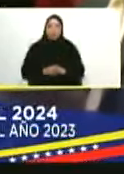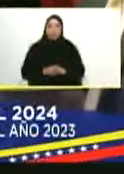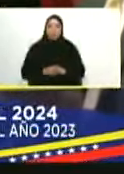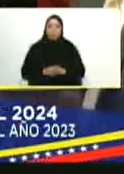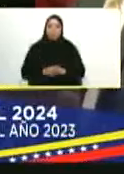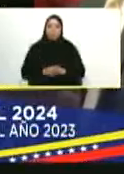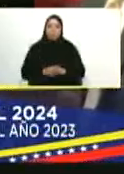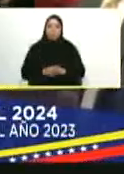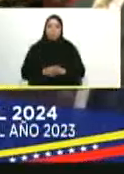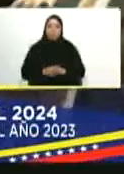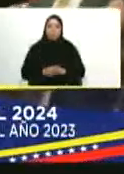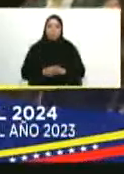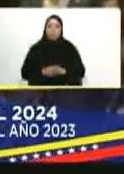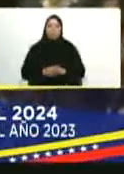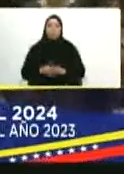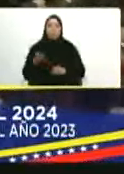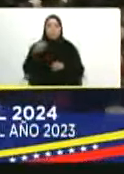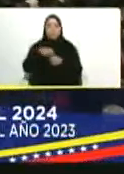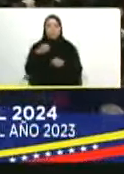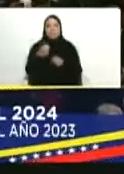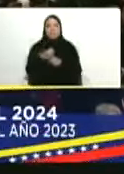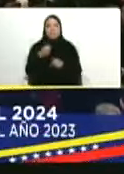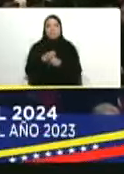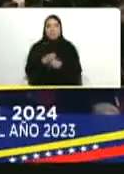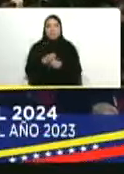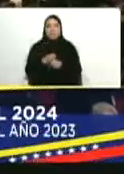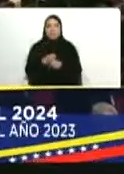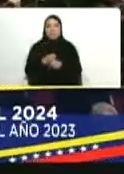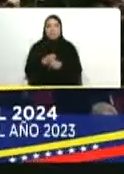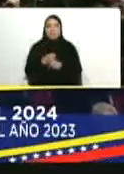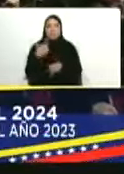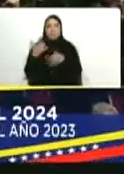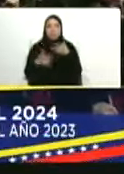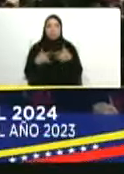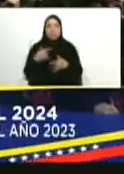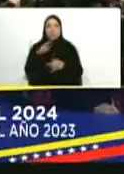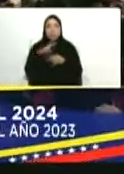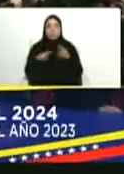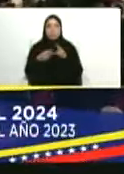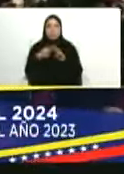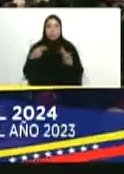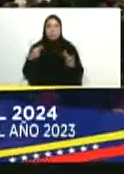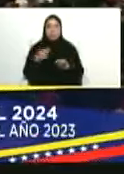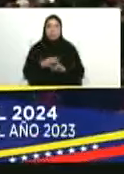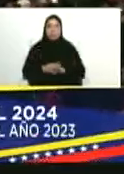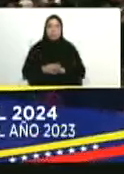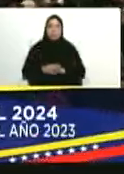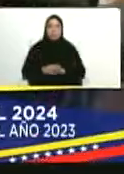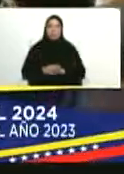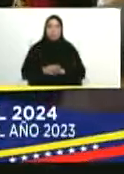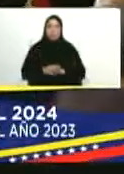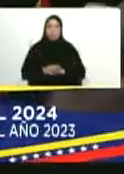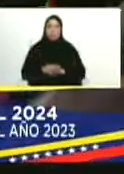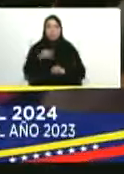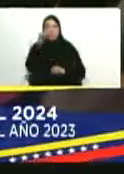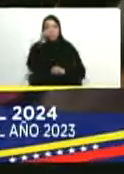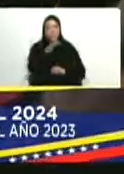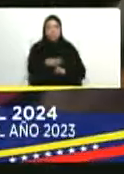la doctrina de seguridad ciudadana y territorial en el contexto de la cultura de paz cada vez más cercana al pueblo.